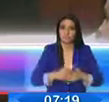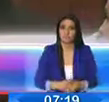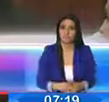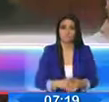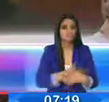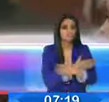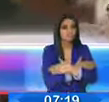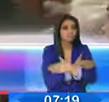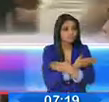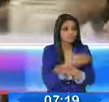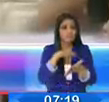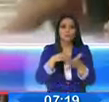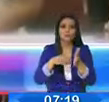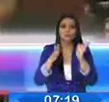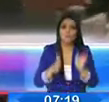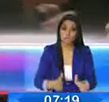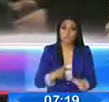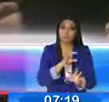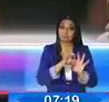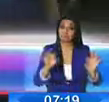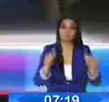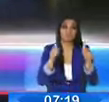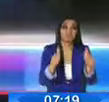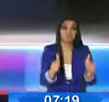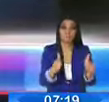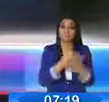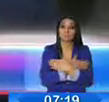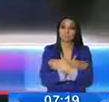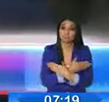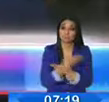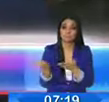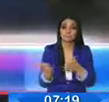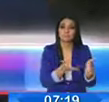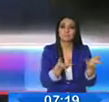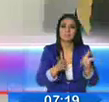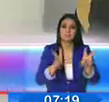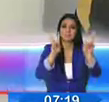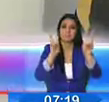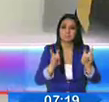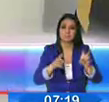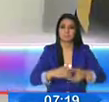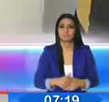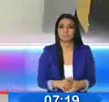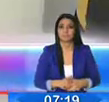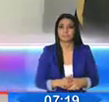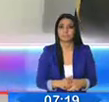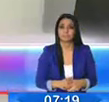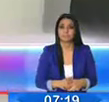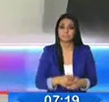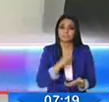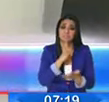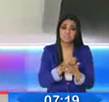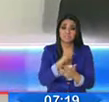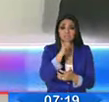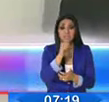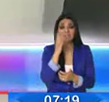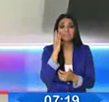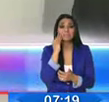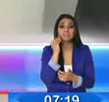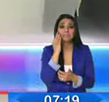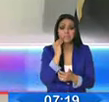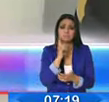esfuerzo de los estudiantes para llegar a obtener su título y solución a otros temas pero falta experiencias bueno está bien se ha